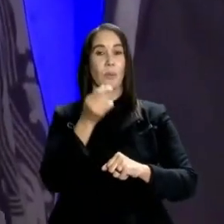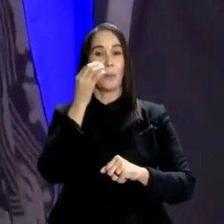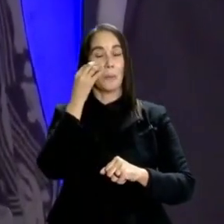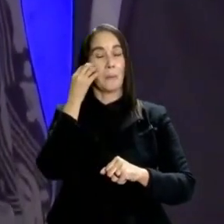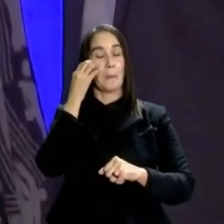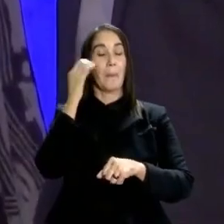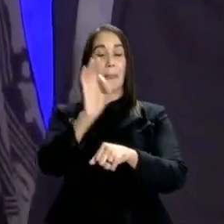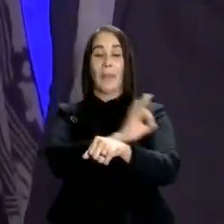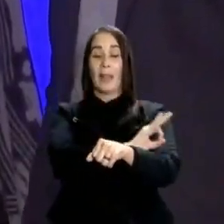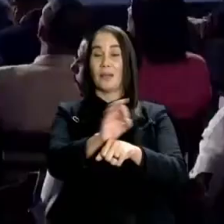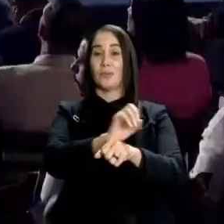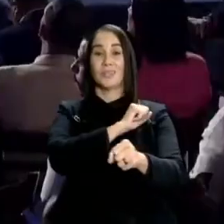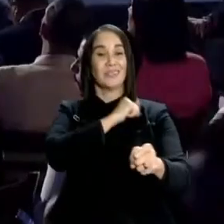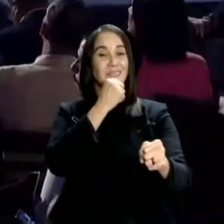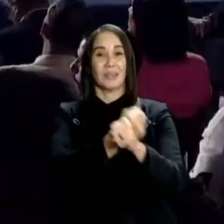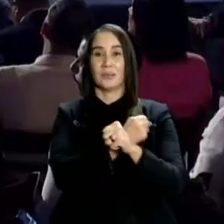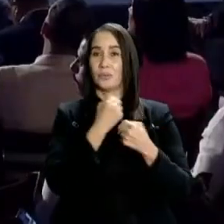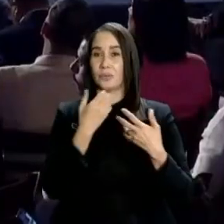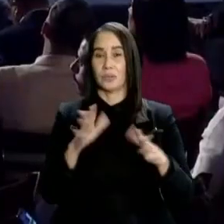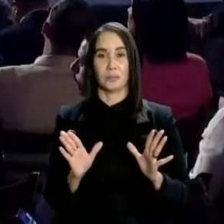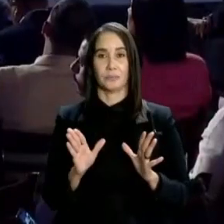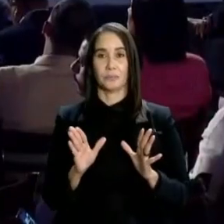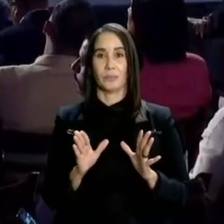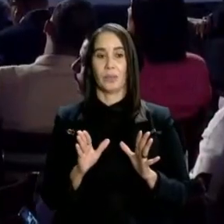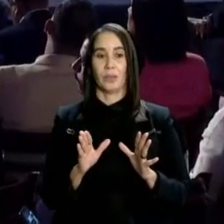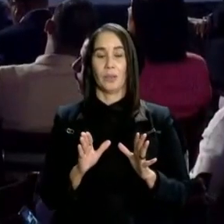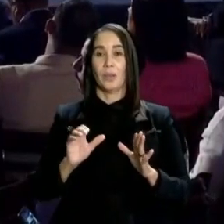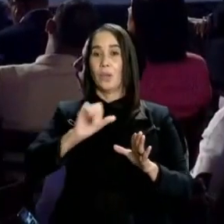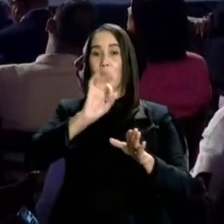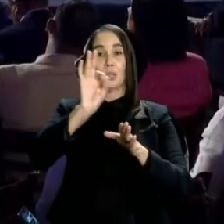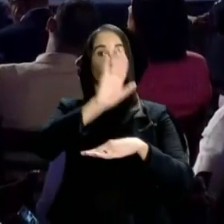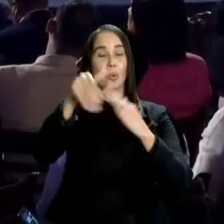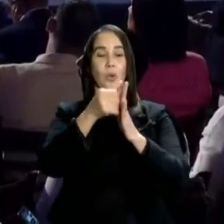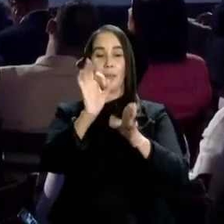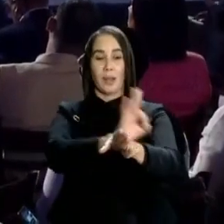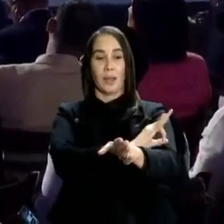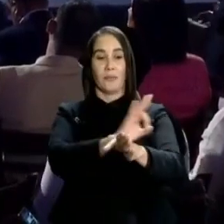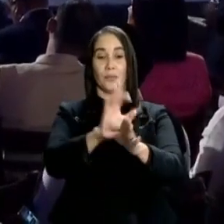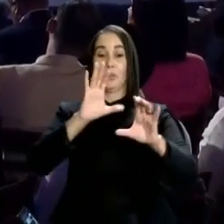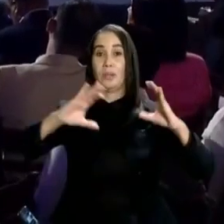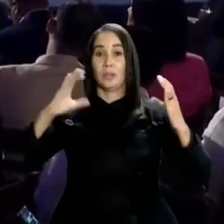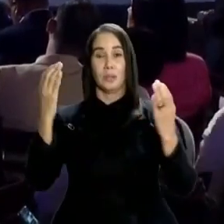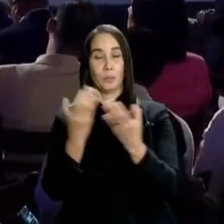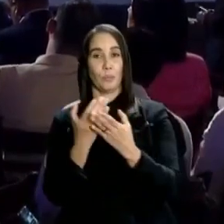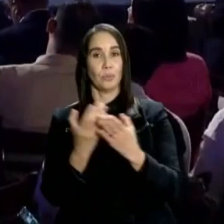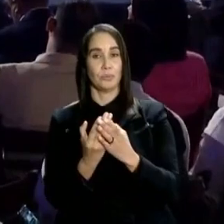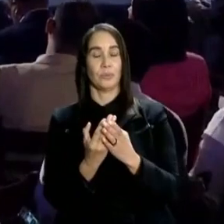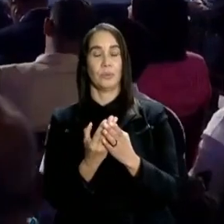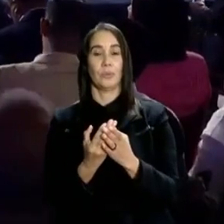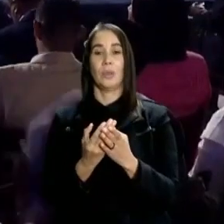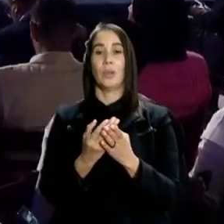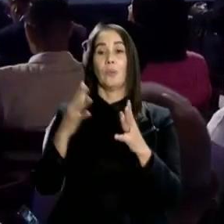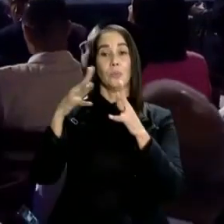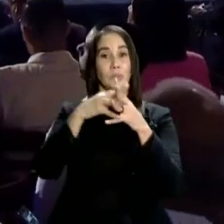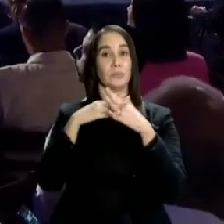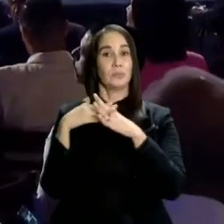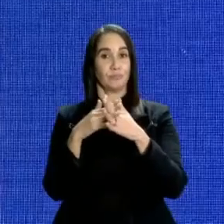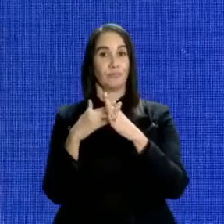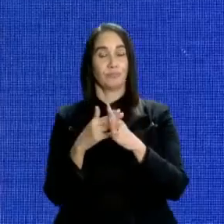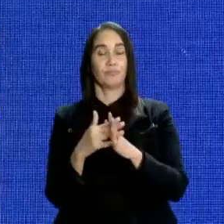La frontera está reforzada. Eso no quiere decir, como pasa en toda la frontera del mundo, y lo dijo el general Onofre, como es el caso de Estados